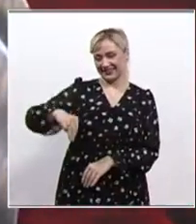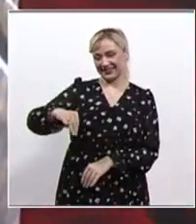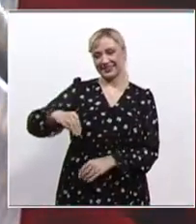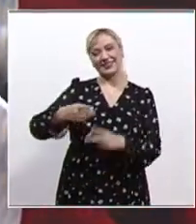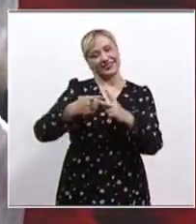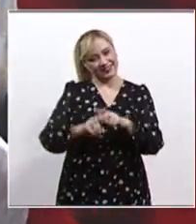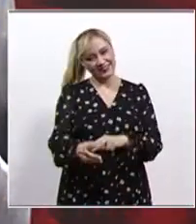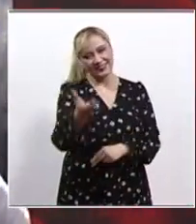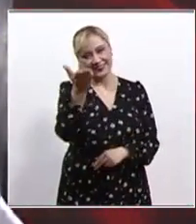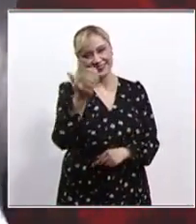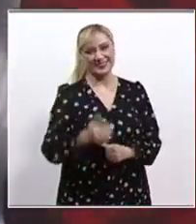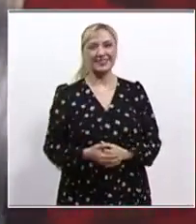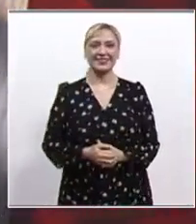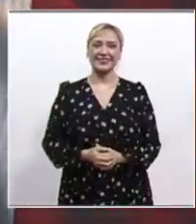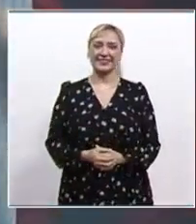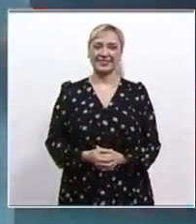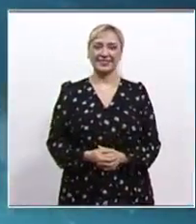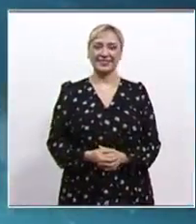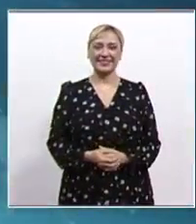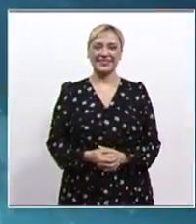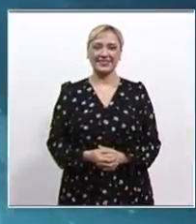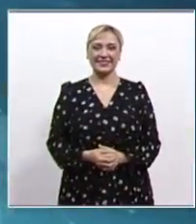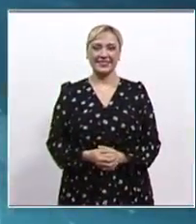mexicana. Comenzamos.